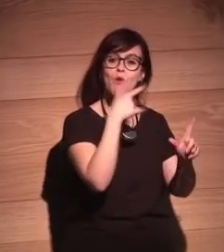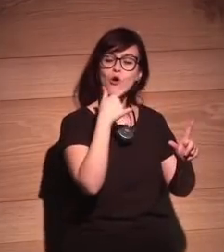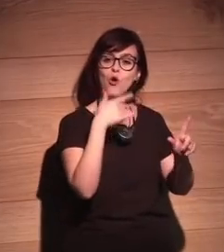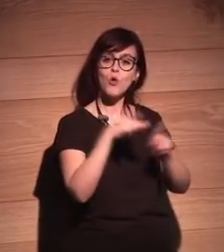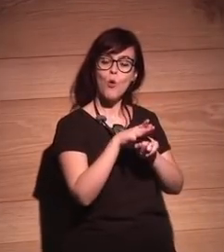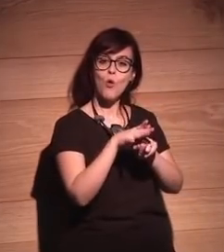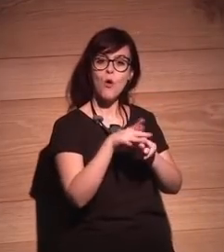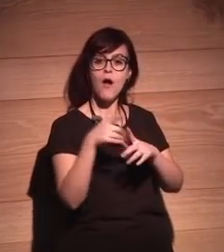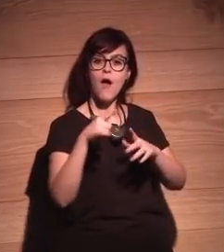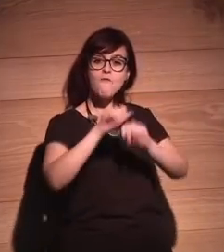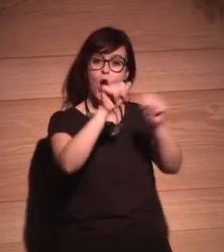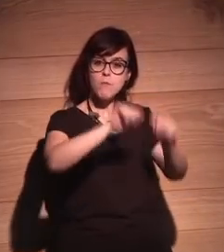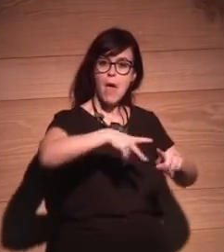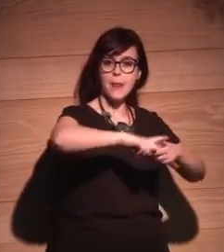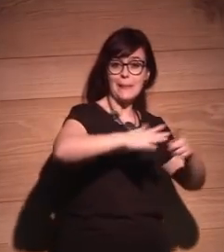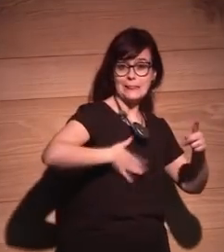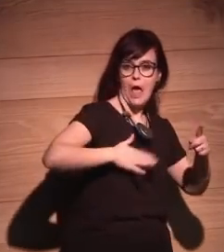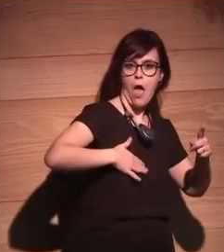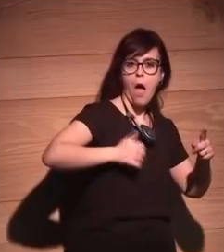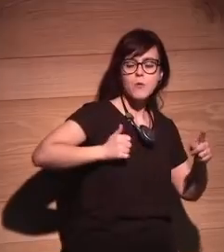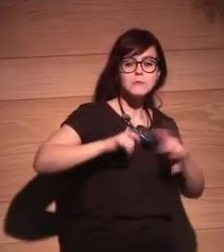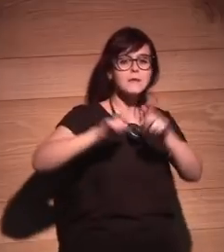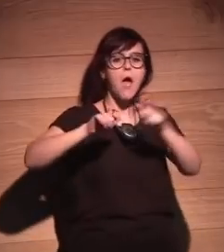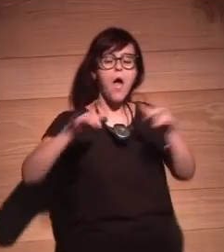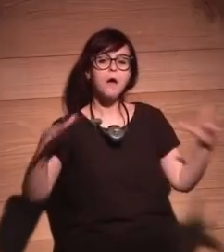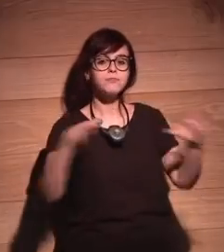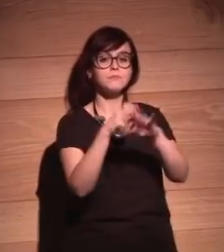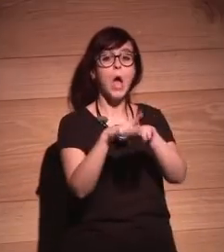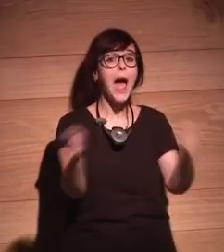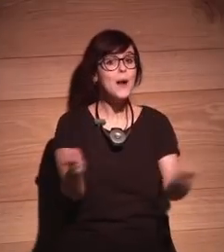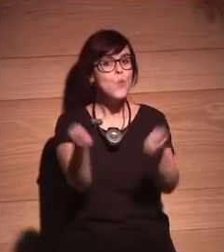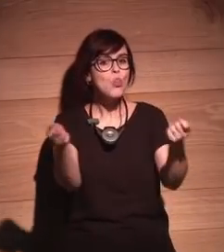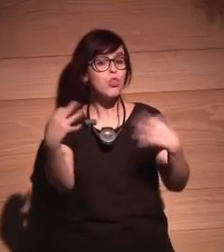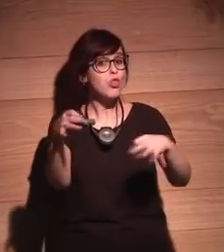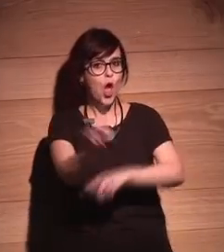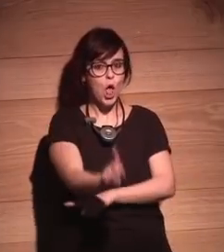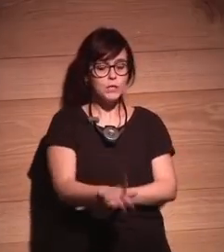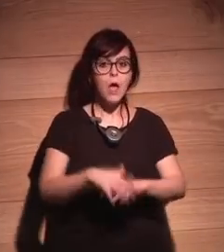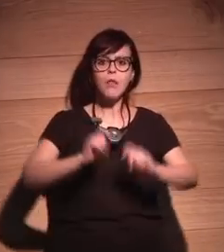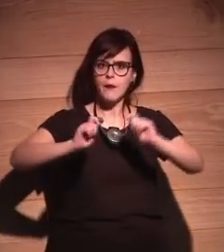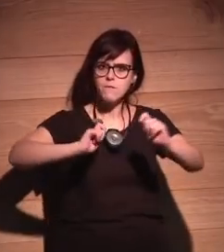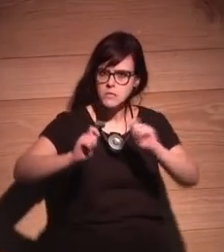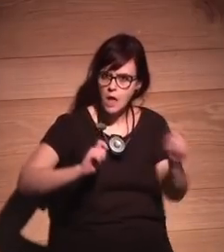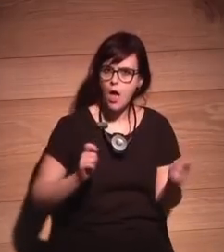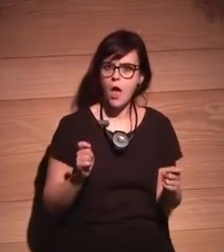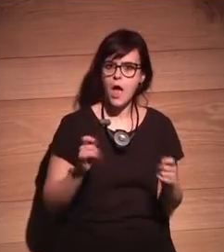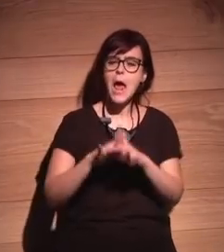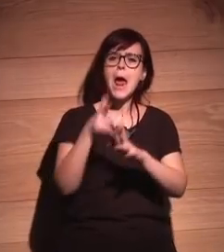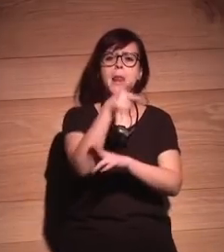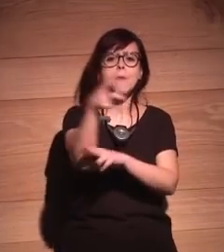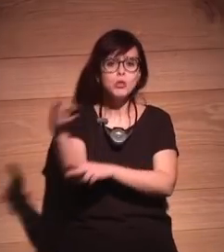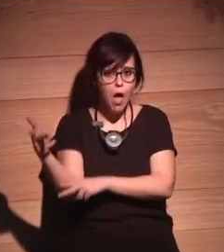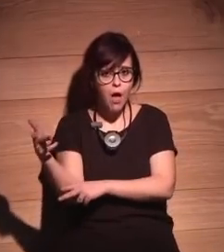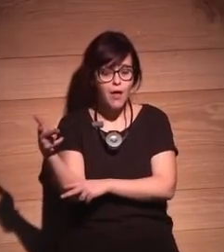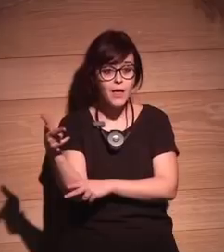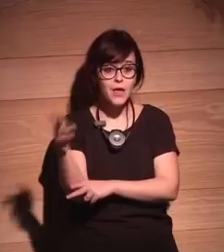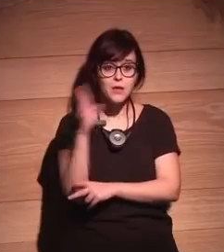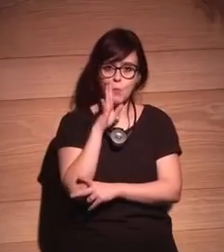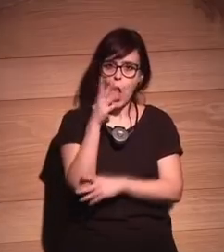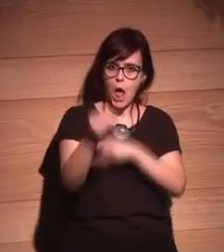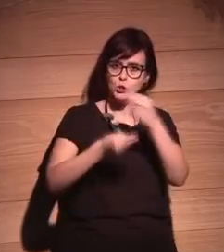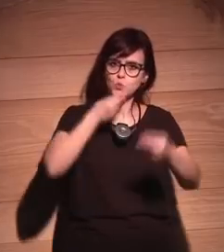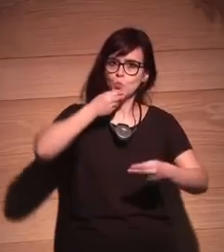con nuestras mecánicas. O sea, no es un anuncio lo que hacen entrevistas, hacen reportajes, de hecho, muy